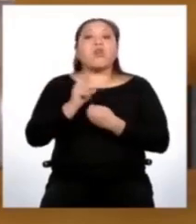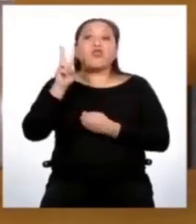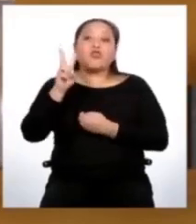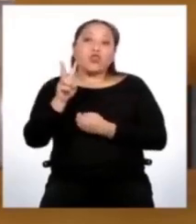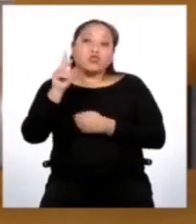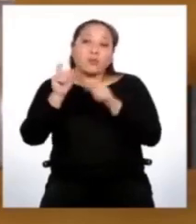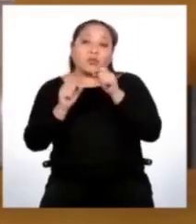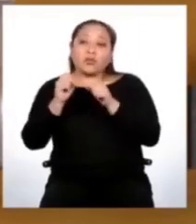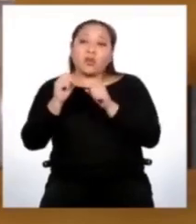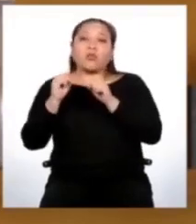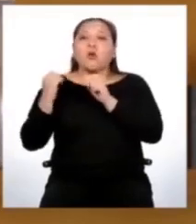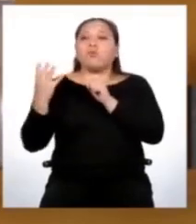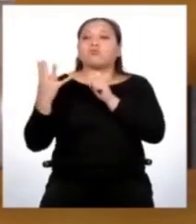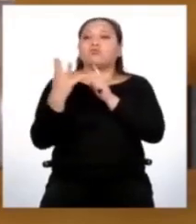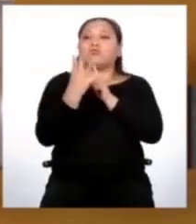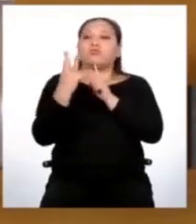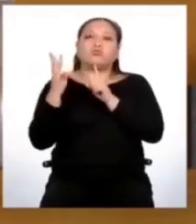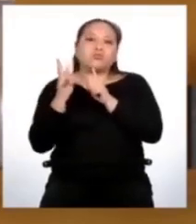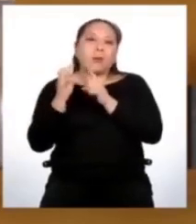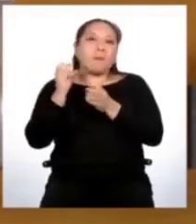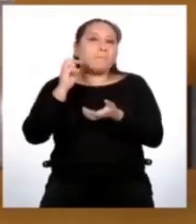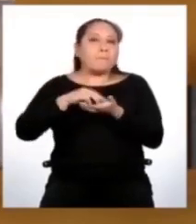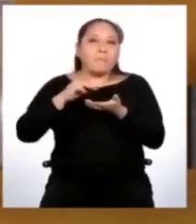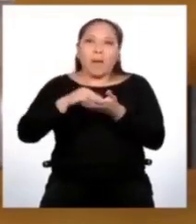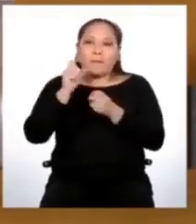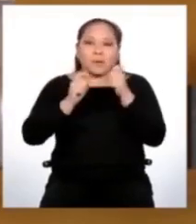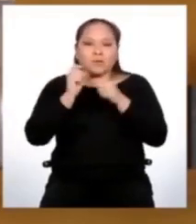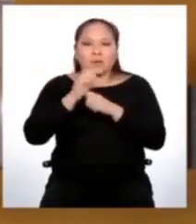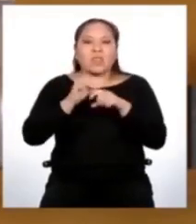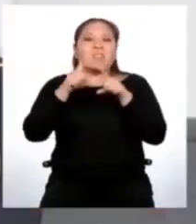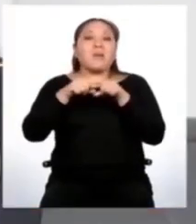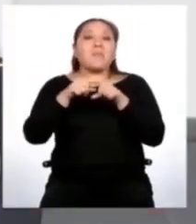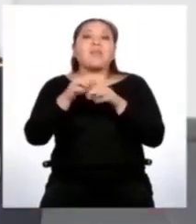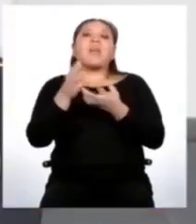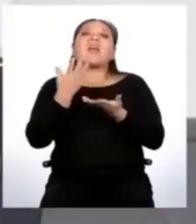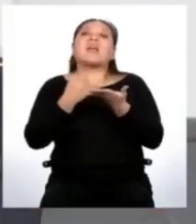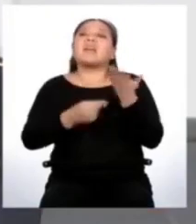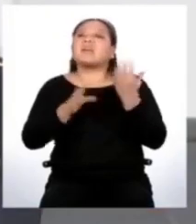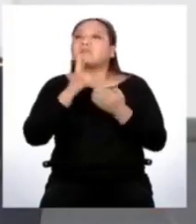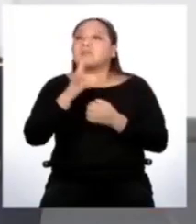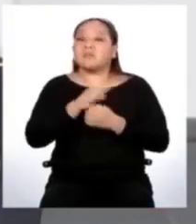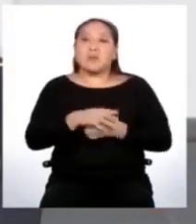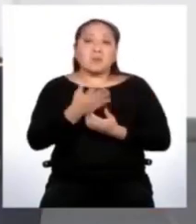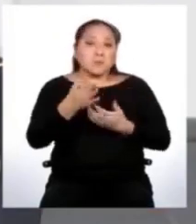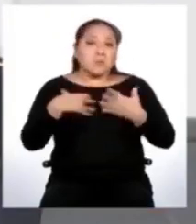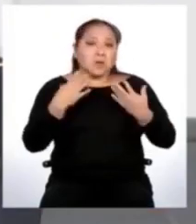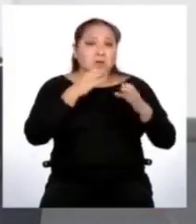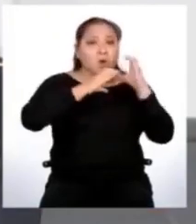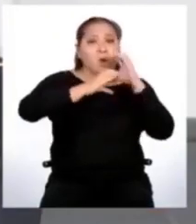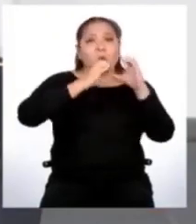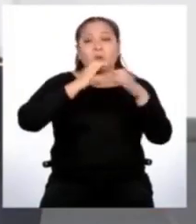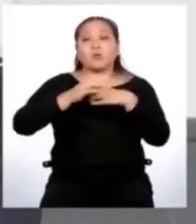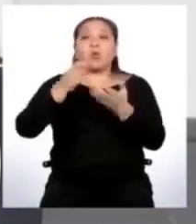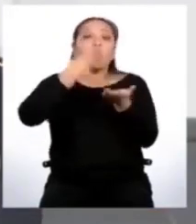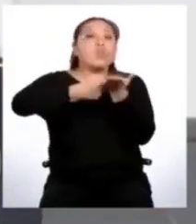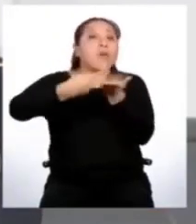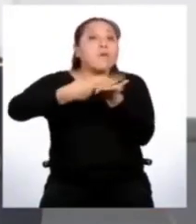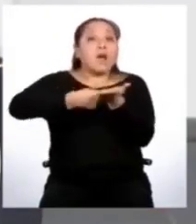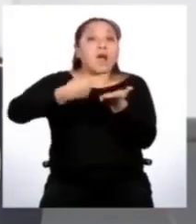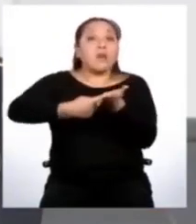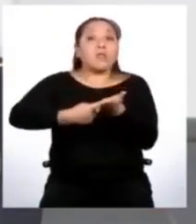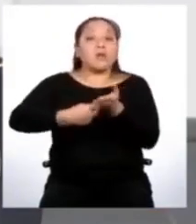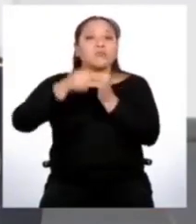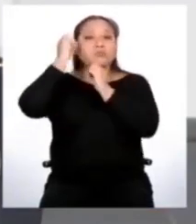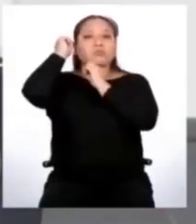o más personas, según la situación y el tipo de texto oral en uso. Puede ser una conversación, un debate, un